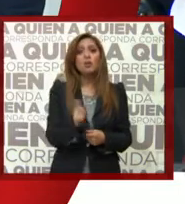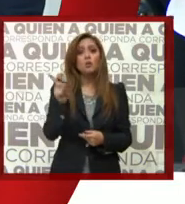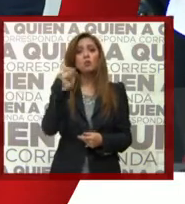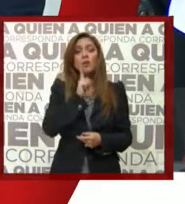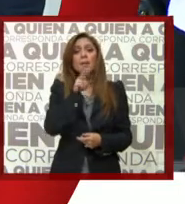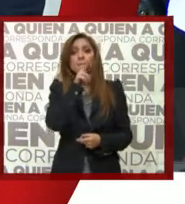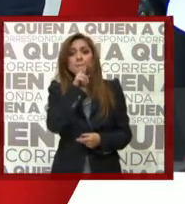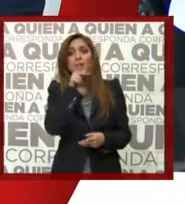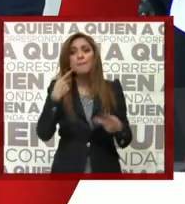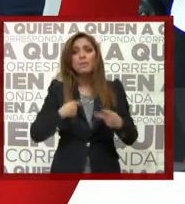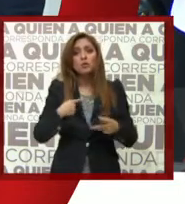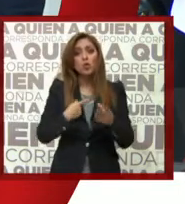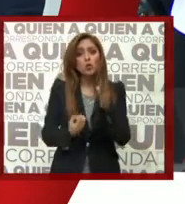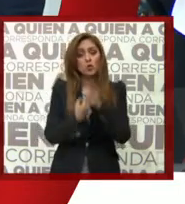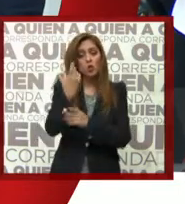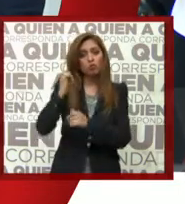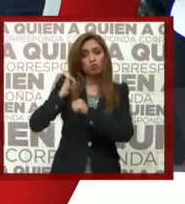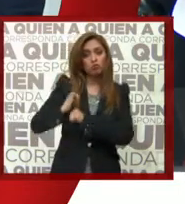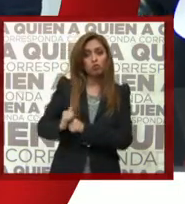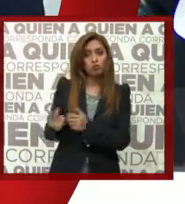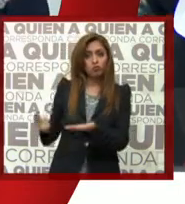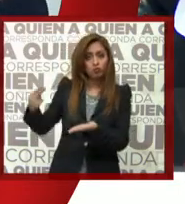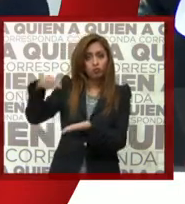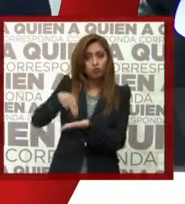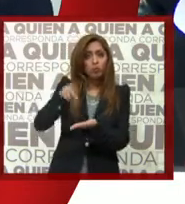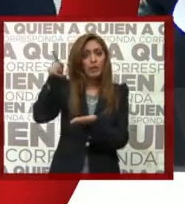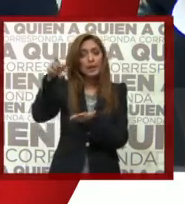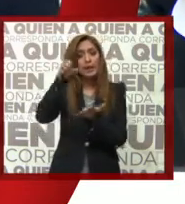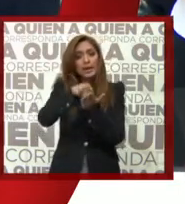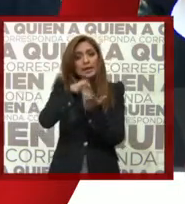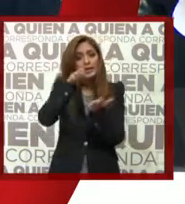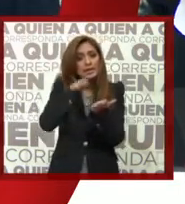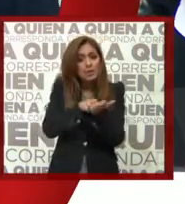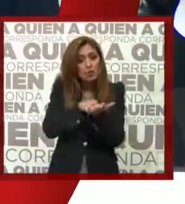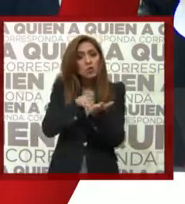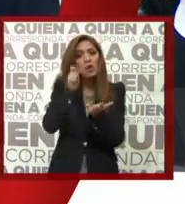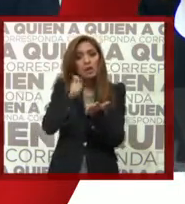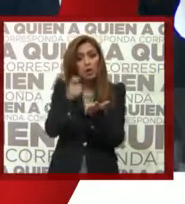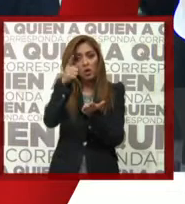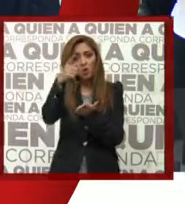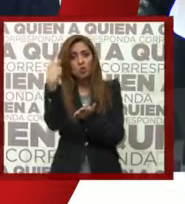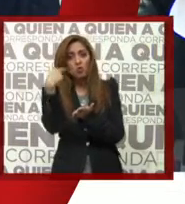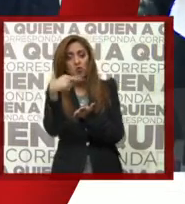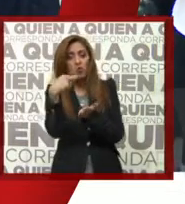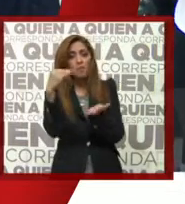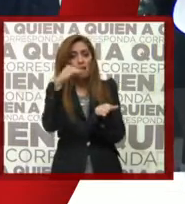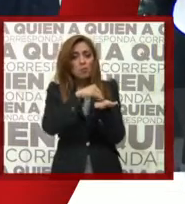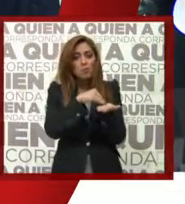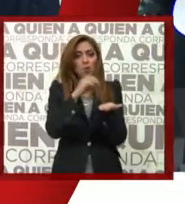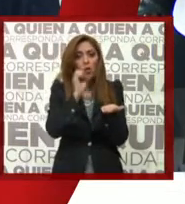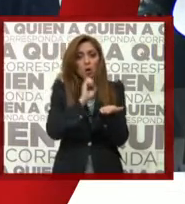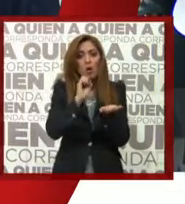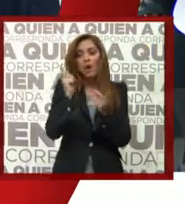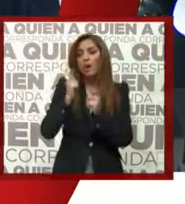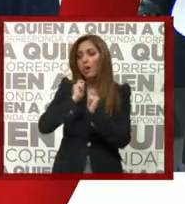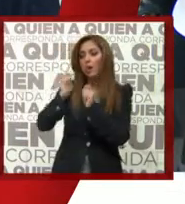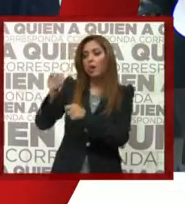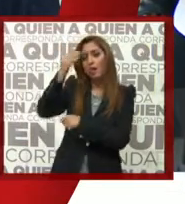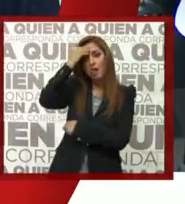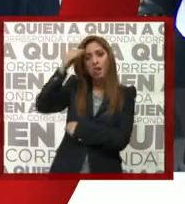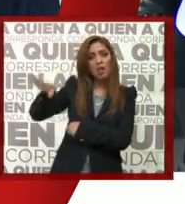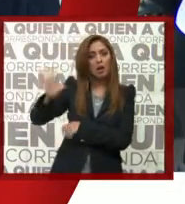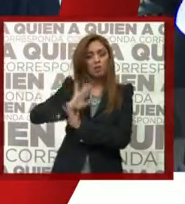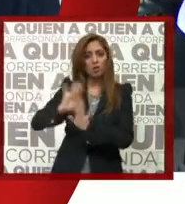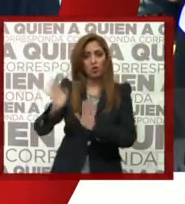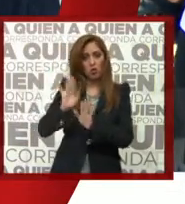por esta gente que ya es la nueva propietaria, de que esas escrituras queden a su nombre. Entonces no dejó ahí la casa botada y háganse